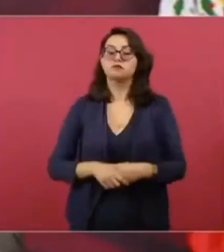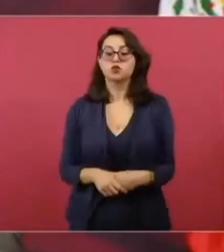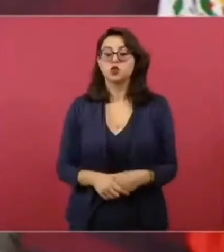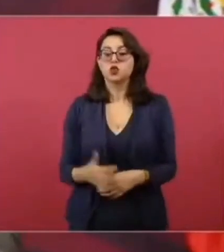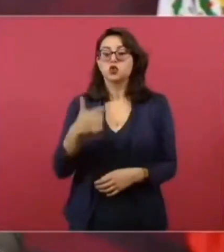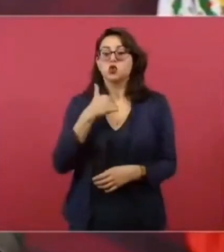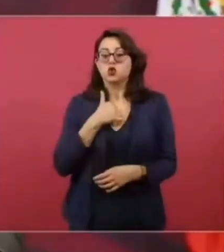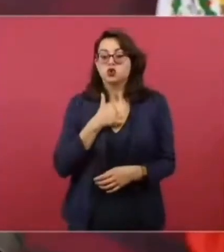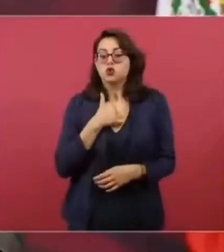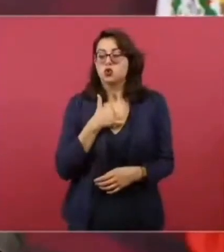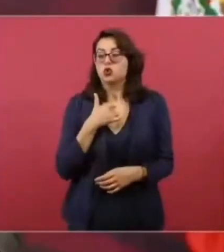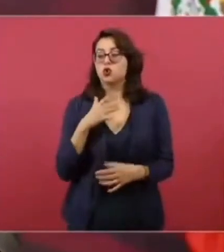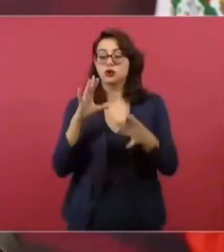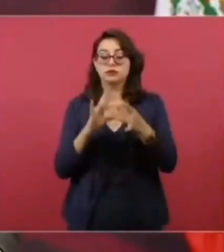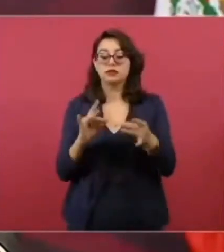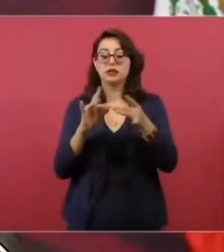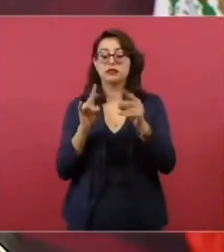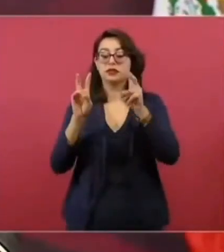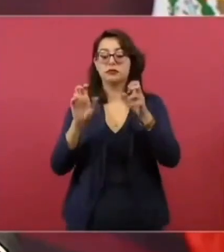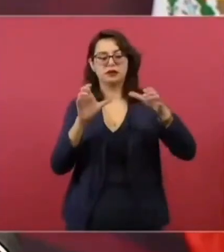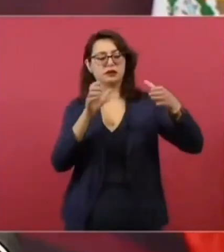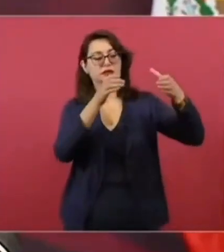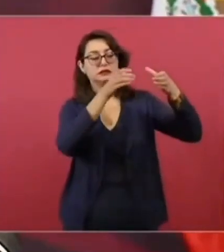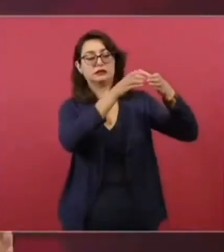de un poder informal,